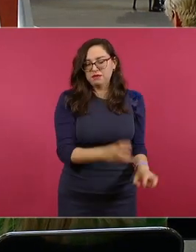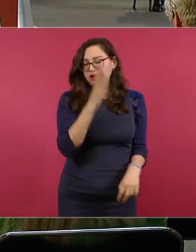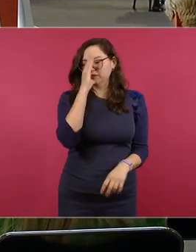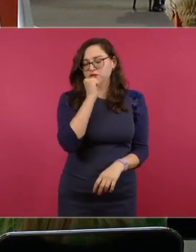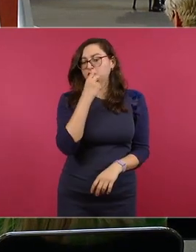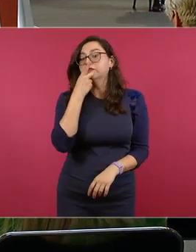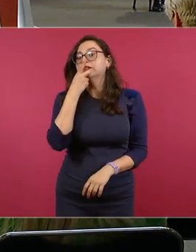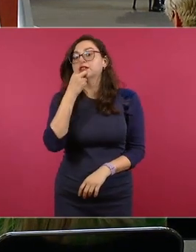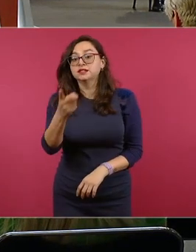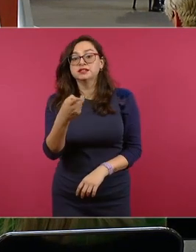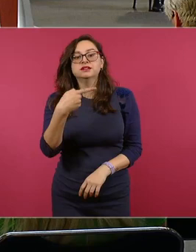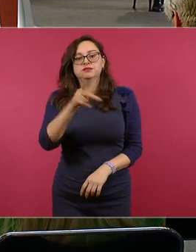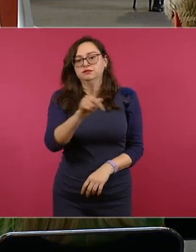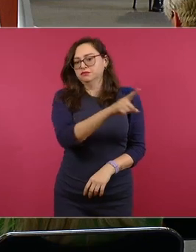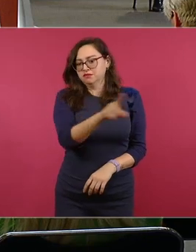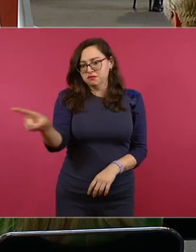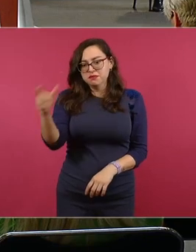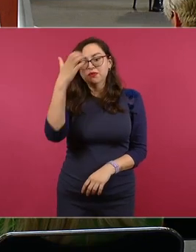pues están